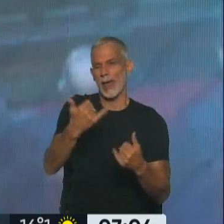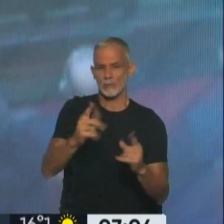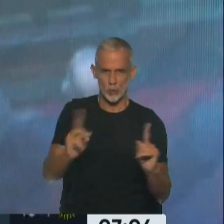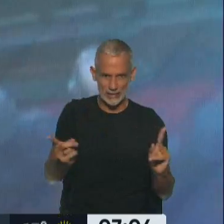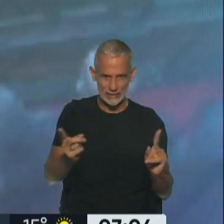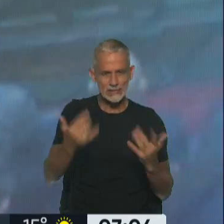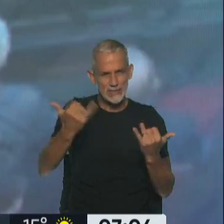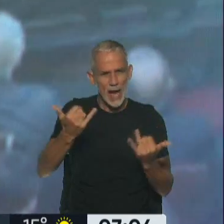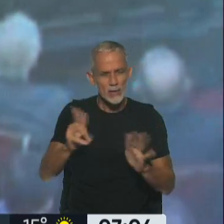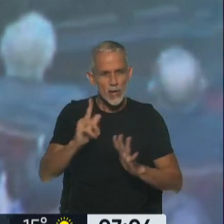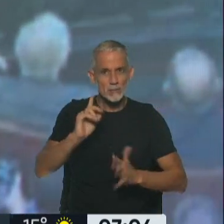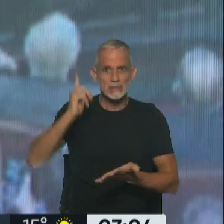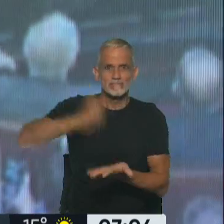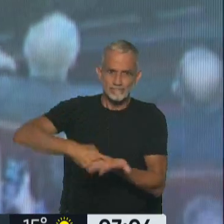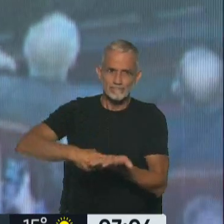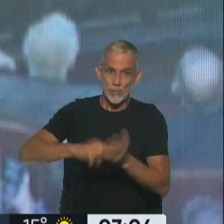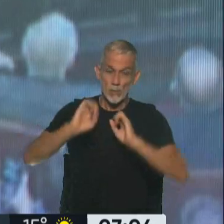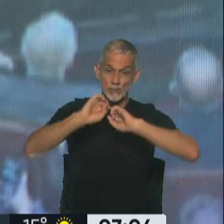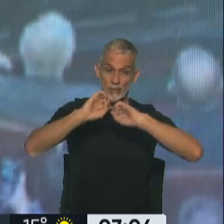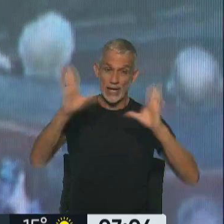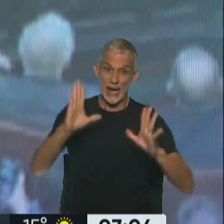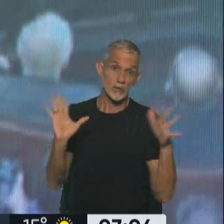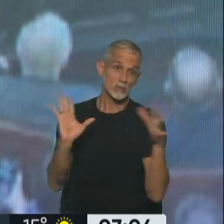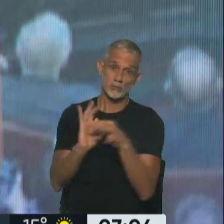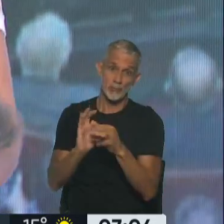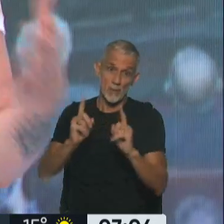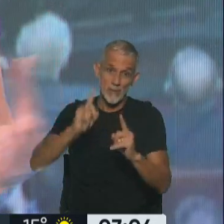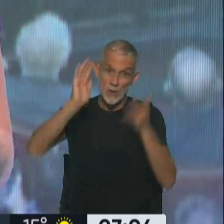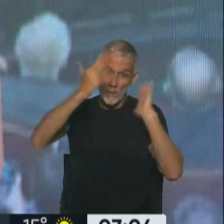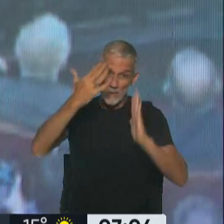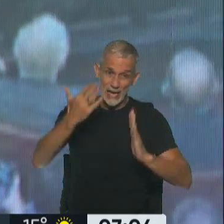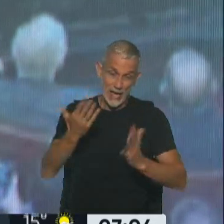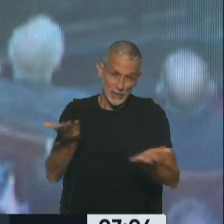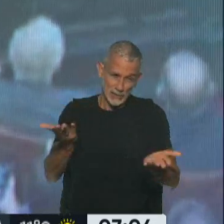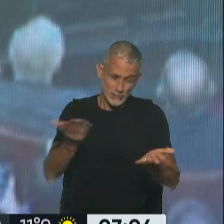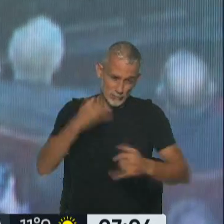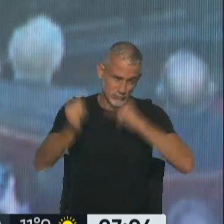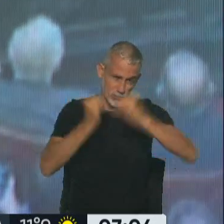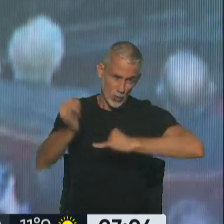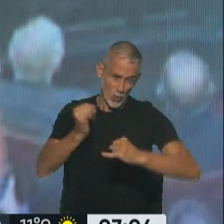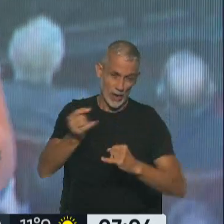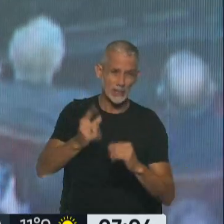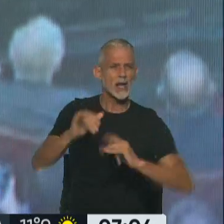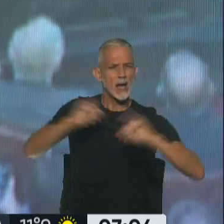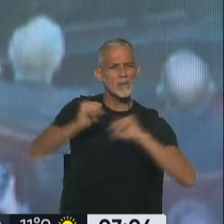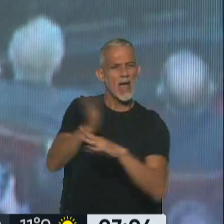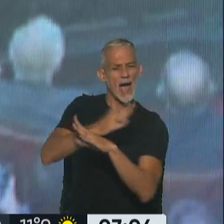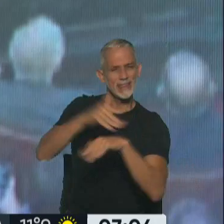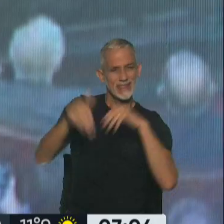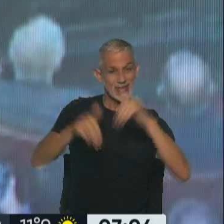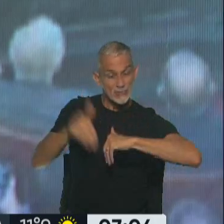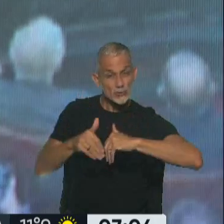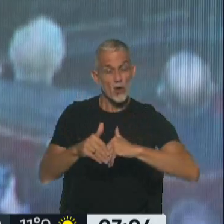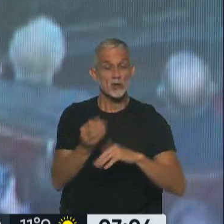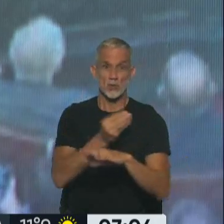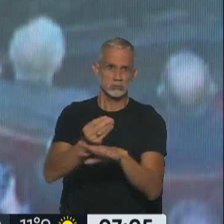con una decisión muy en sintonía con lo que Milei siempre habló en toda su campaña, en todo lo que va de su